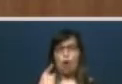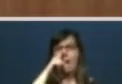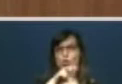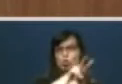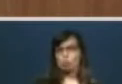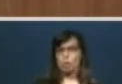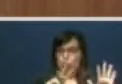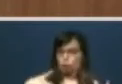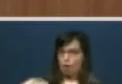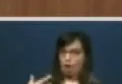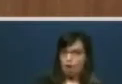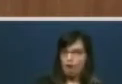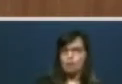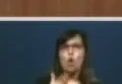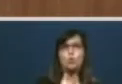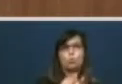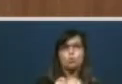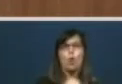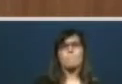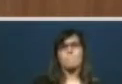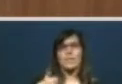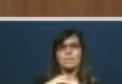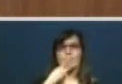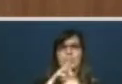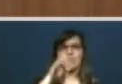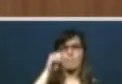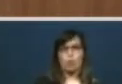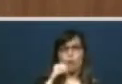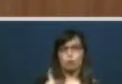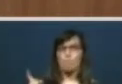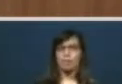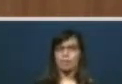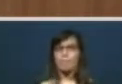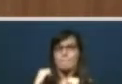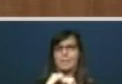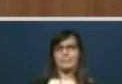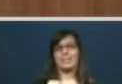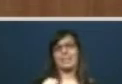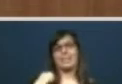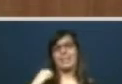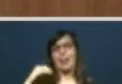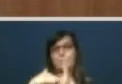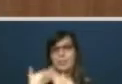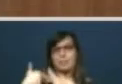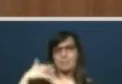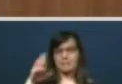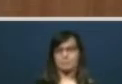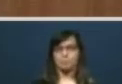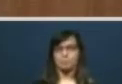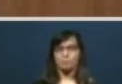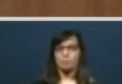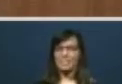los cursos más de un 20 por ciento y los participantes en más de 20000 por lo que se refiere a la equidad hemos